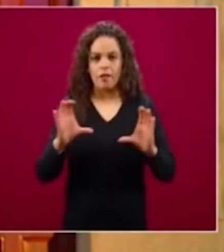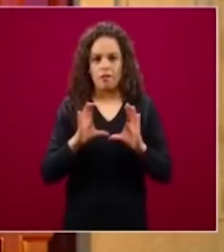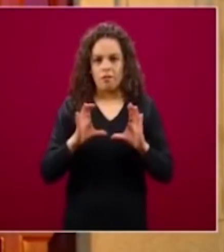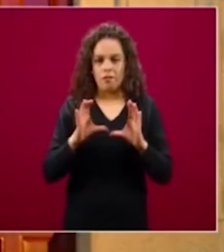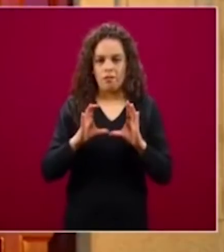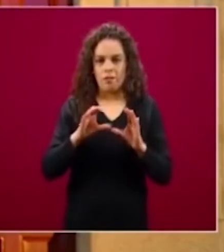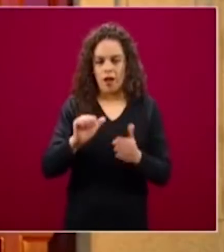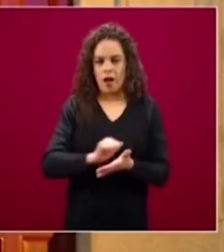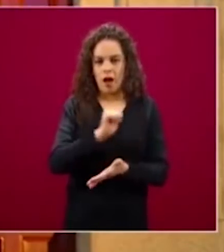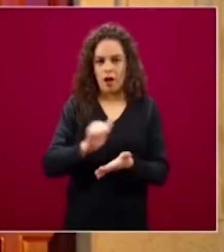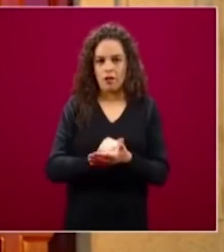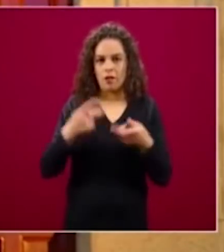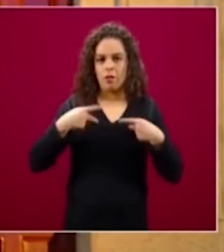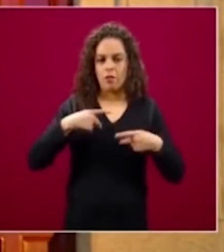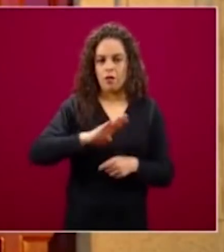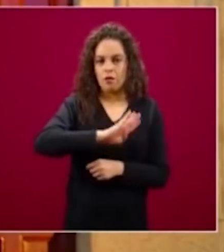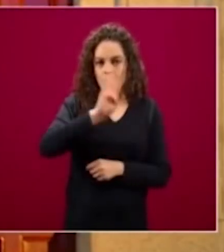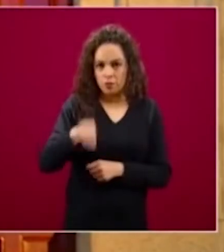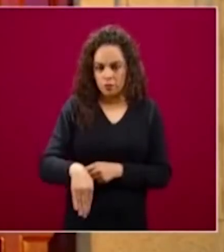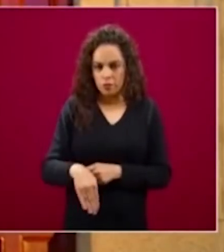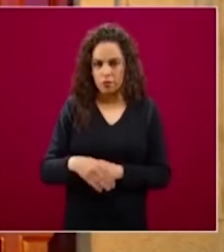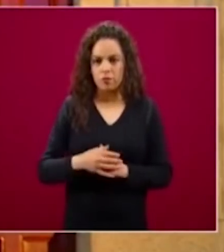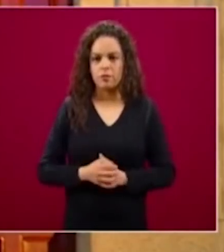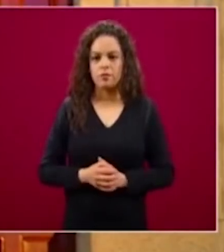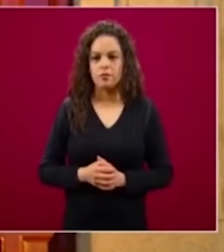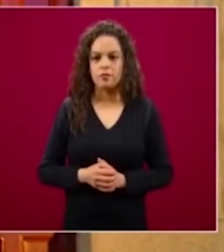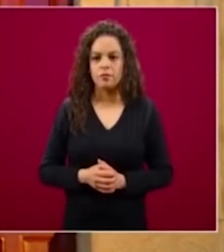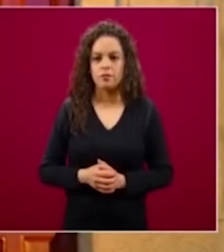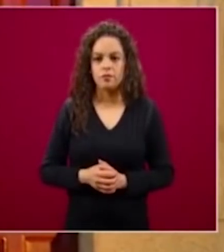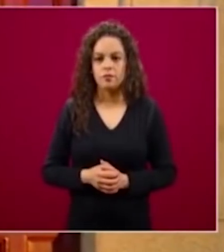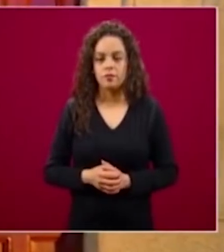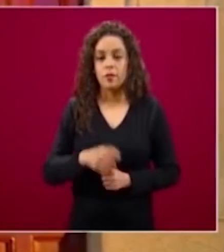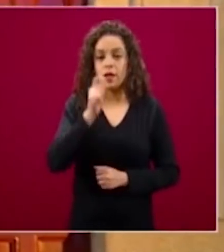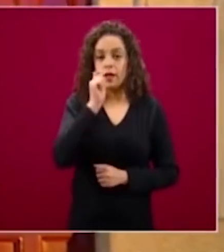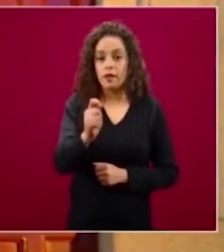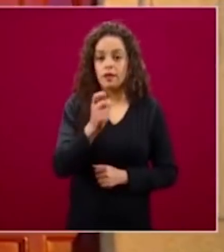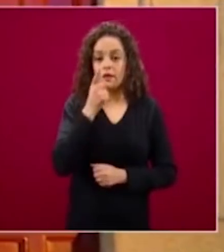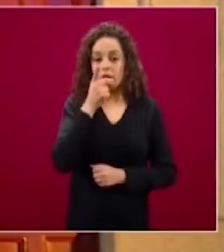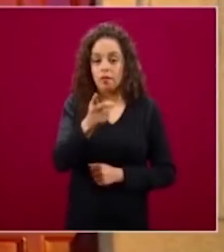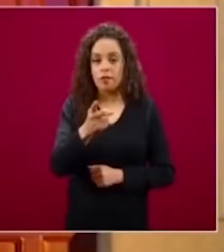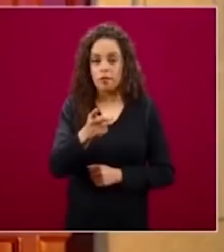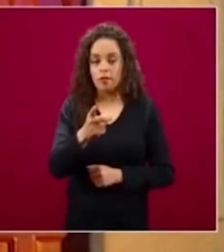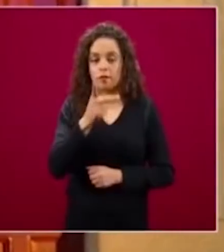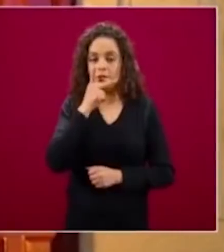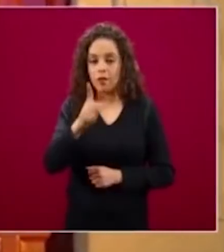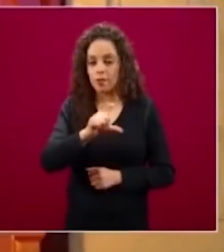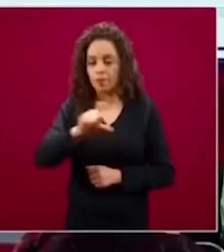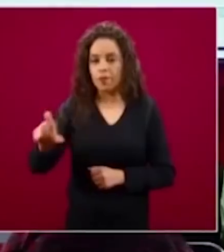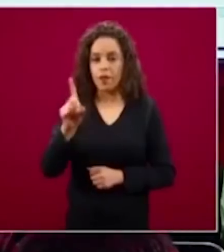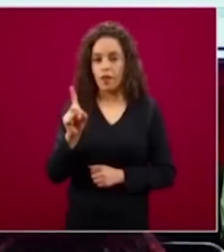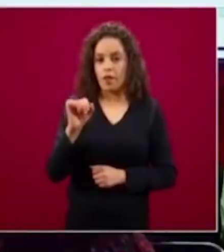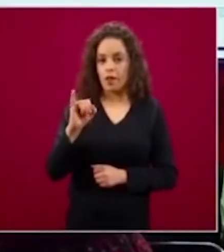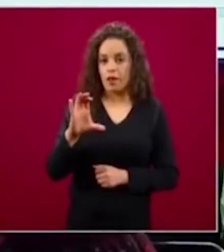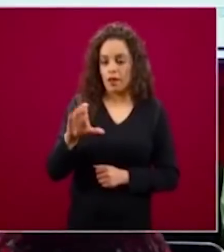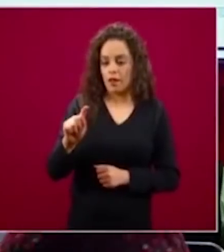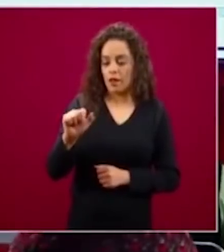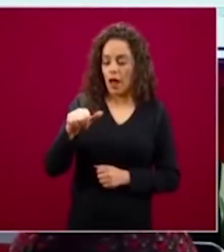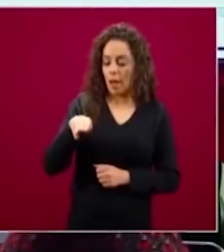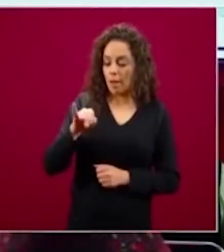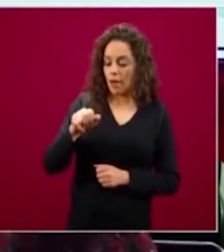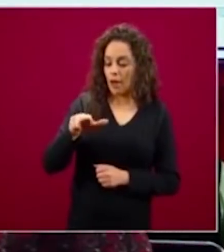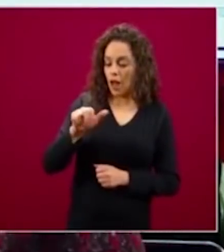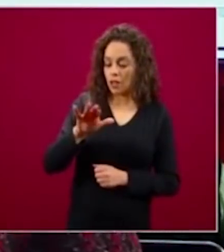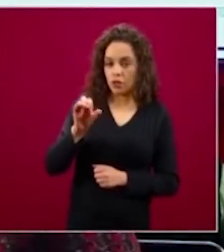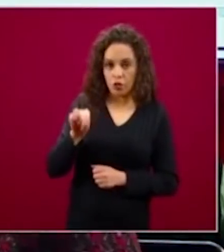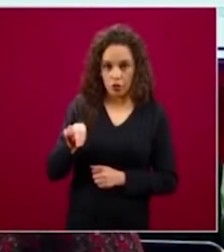en su momento los certificados y lo que habíamos platicado de la dictaminación. El Instituto Mexicano del Seguro Social se suma